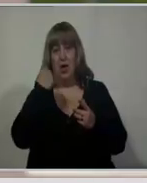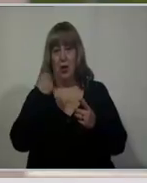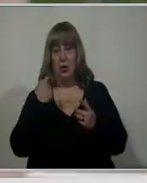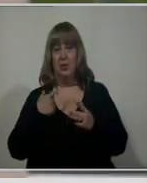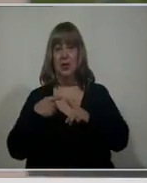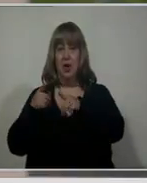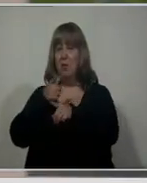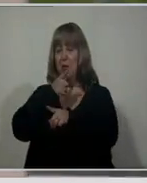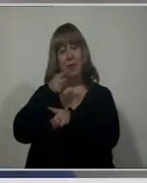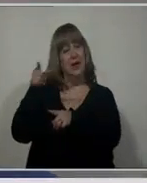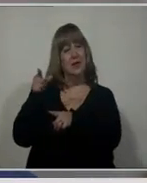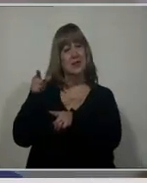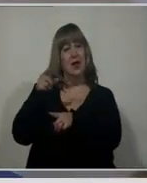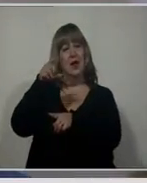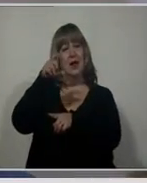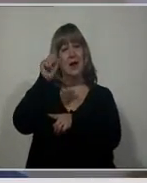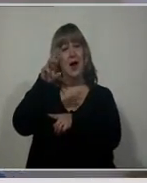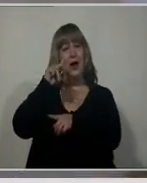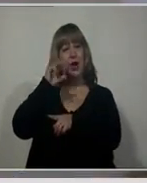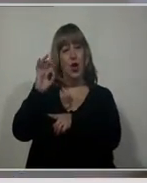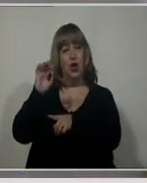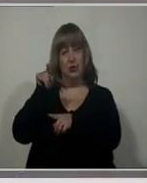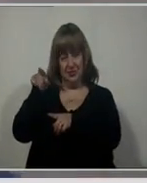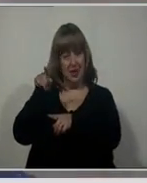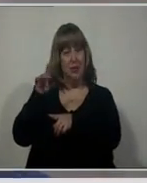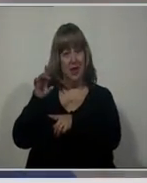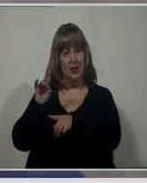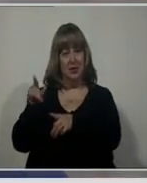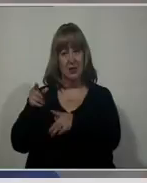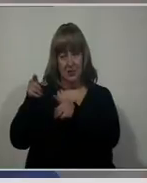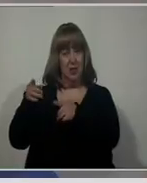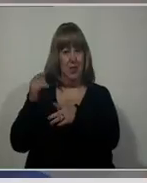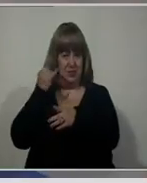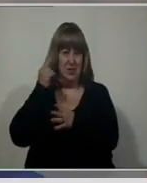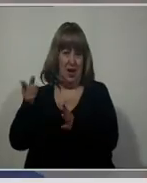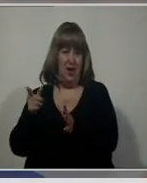decepcionada también acudió raudamente no a casa de gobierno